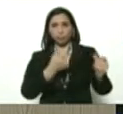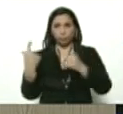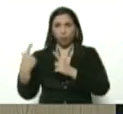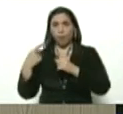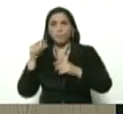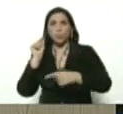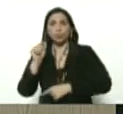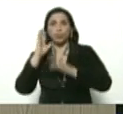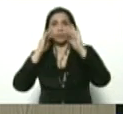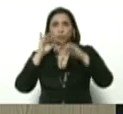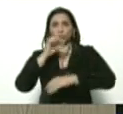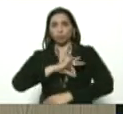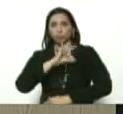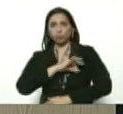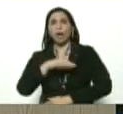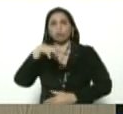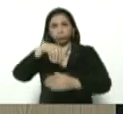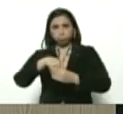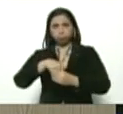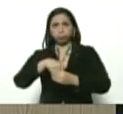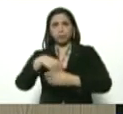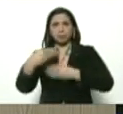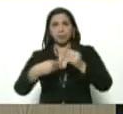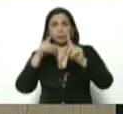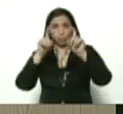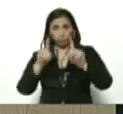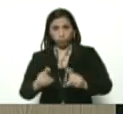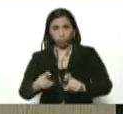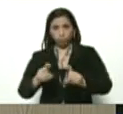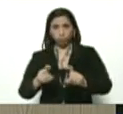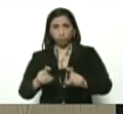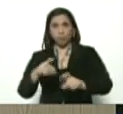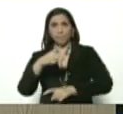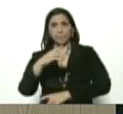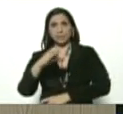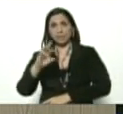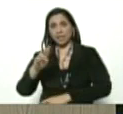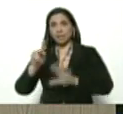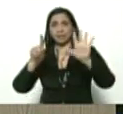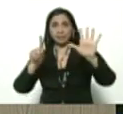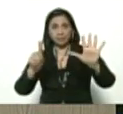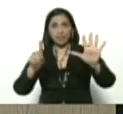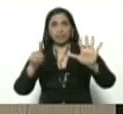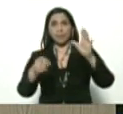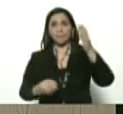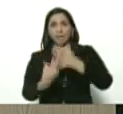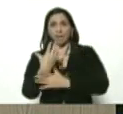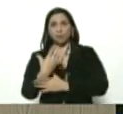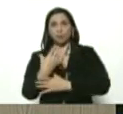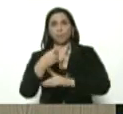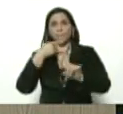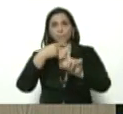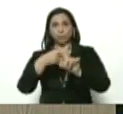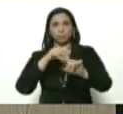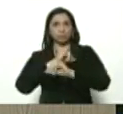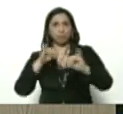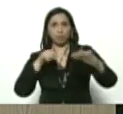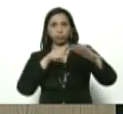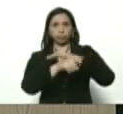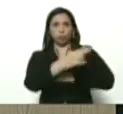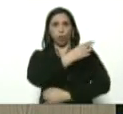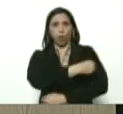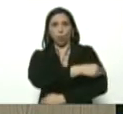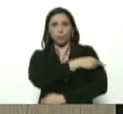allí estuvo cumpliendo la cuarentena se le realiza psr el 6 de mayo y da positivo por lo cual es ingresado en el hospital